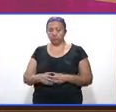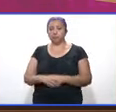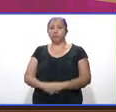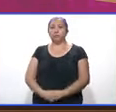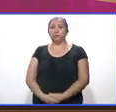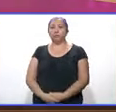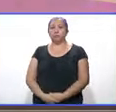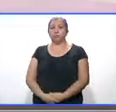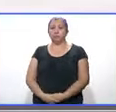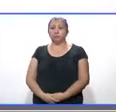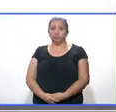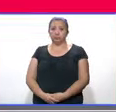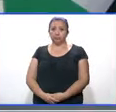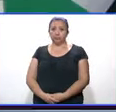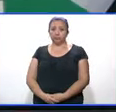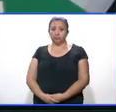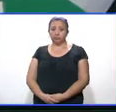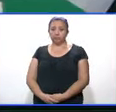reclamaciones.